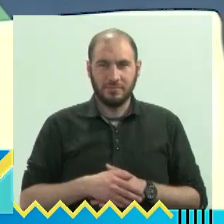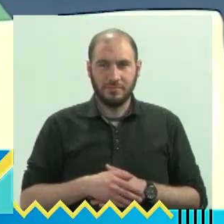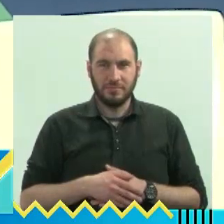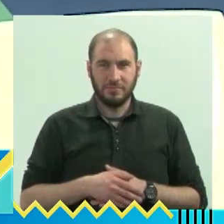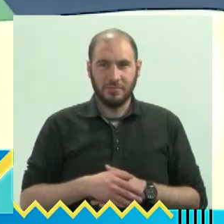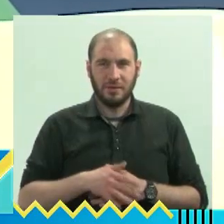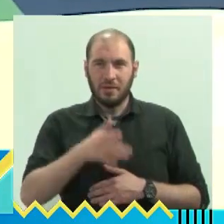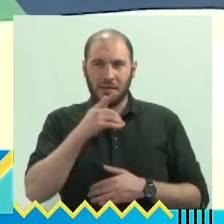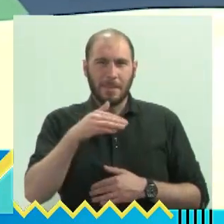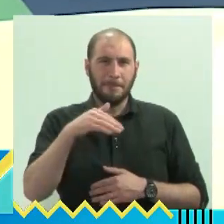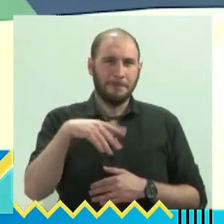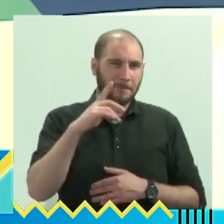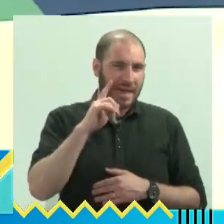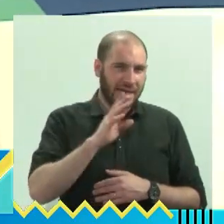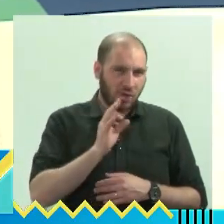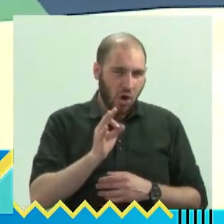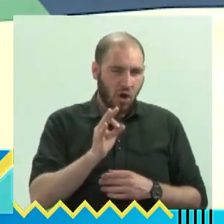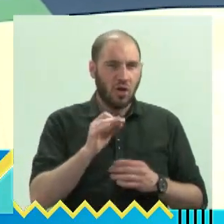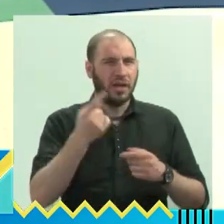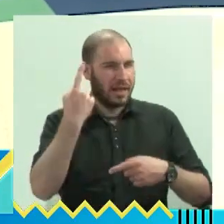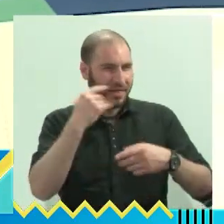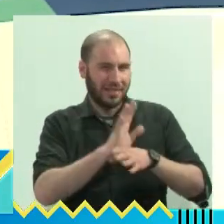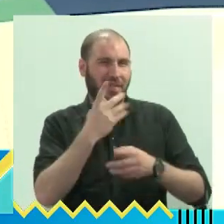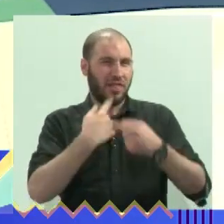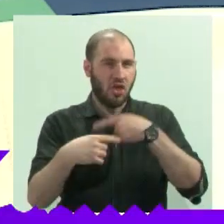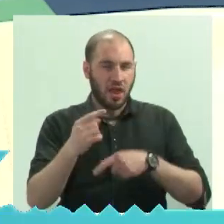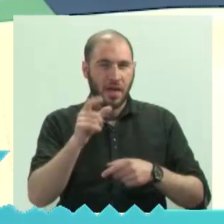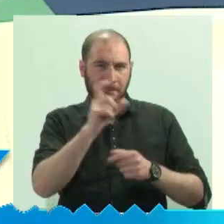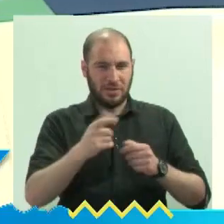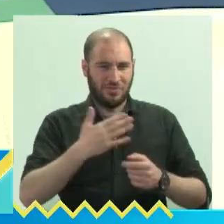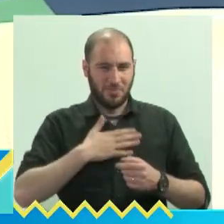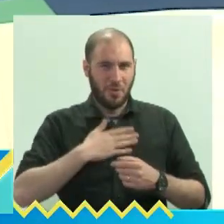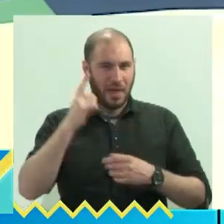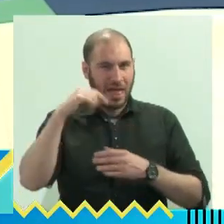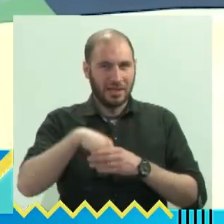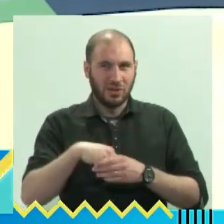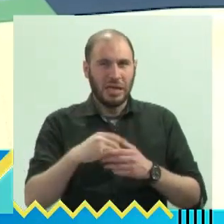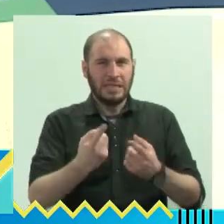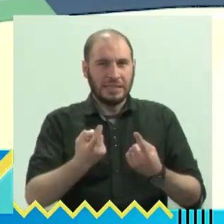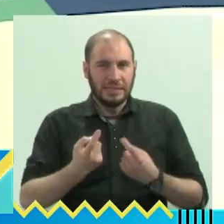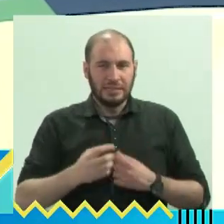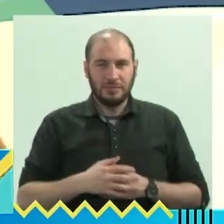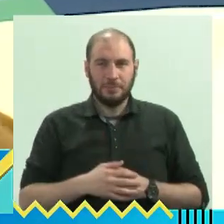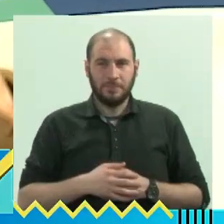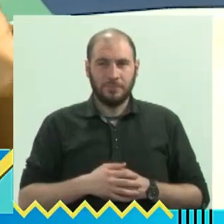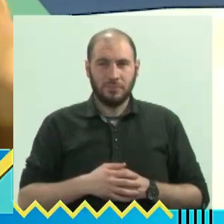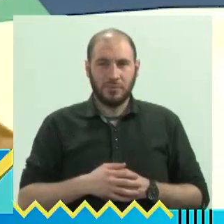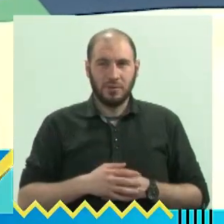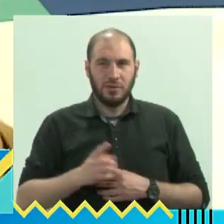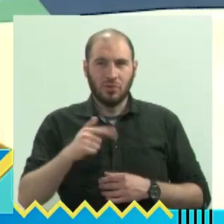creo que los mitos parten de una característica que tenemos los seres humanos, que es cierta necesidad de